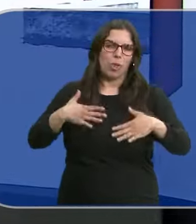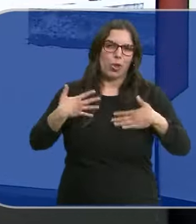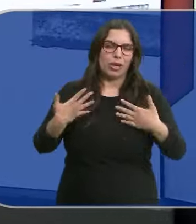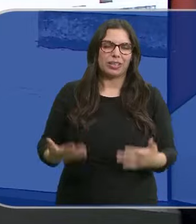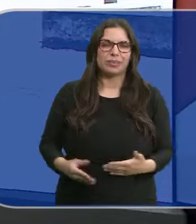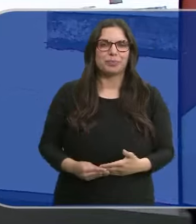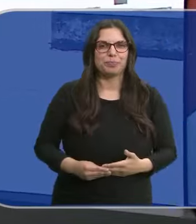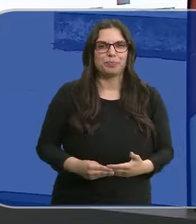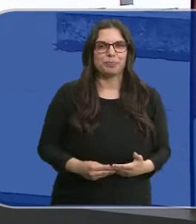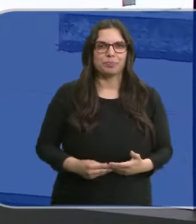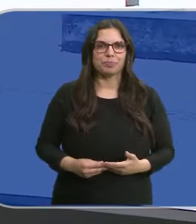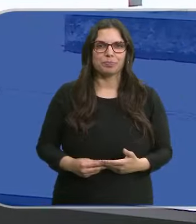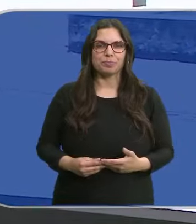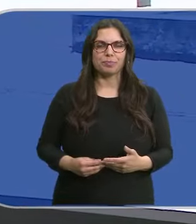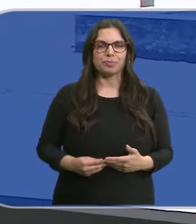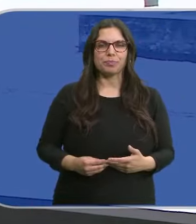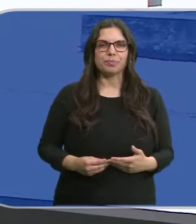Eduardo Martínez.